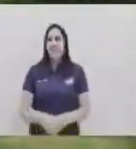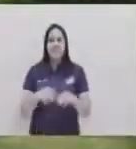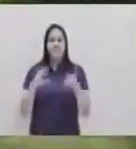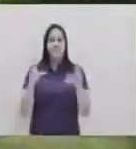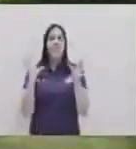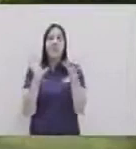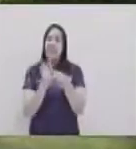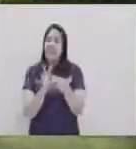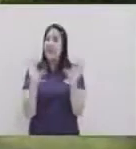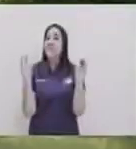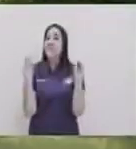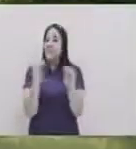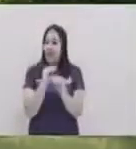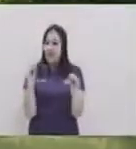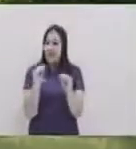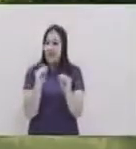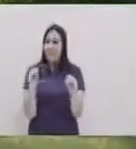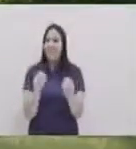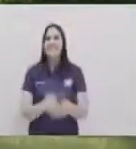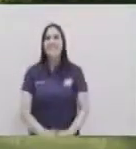de nada,